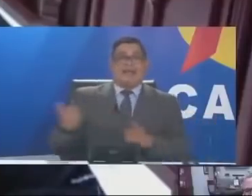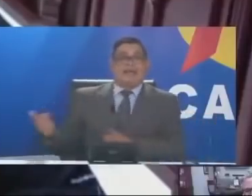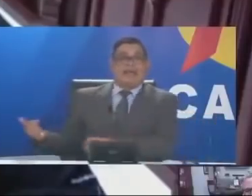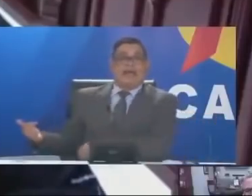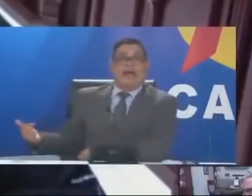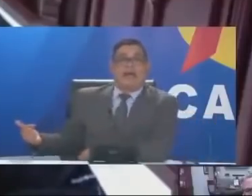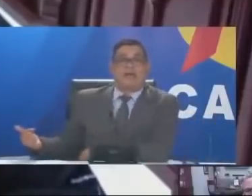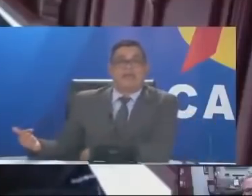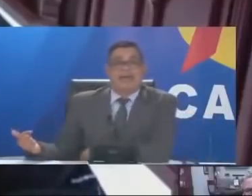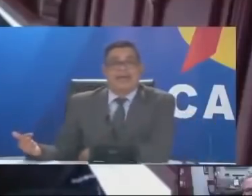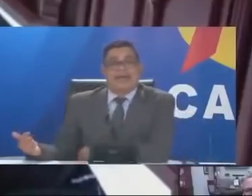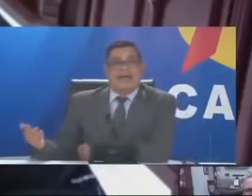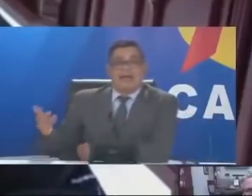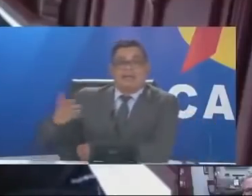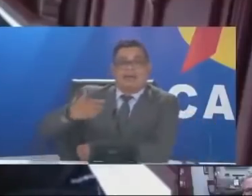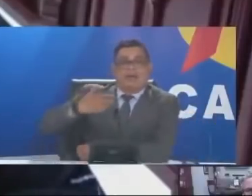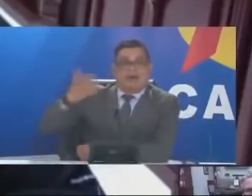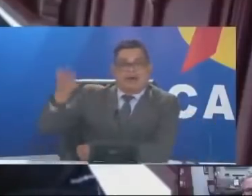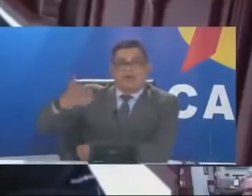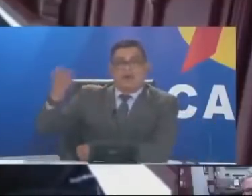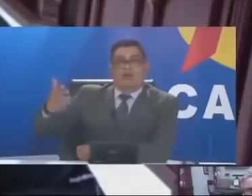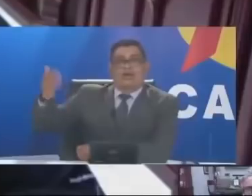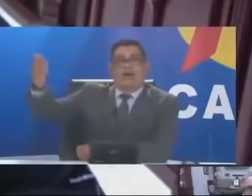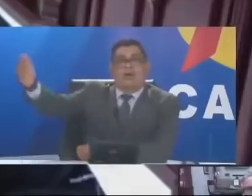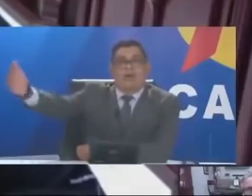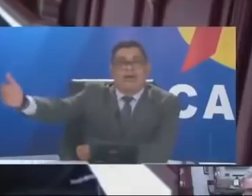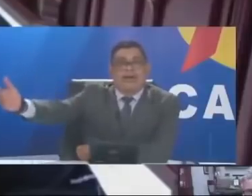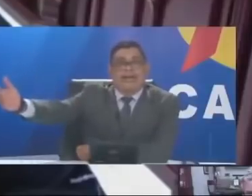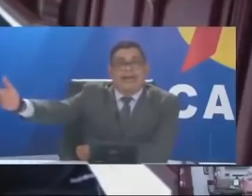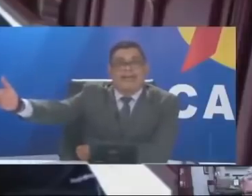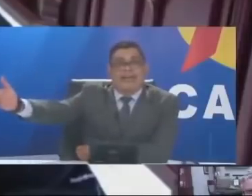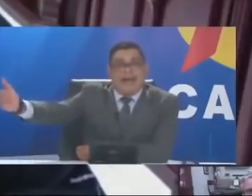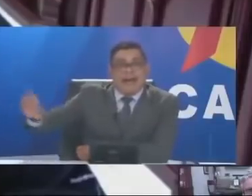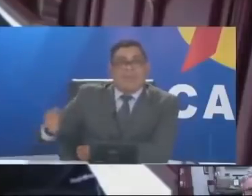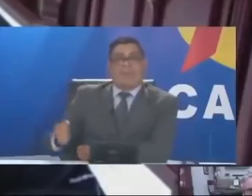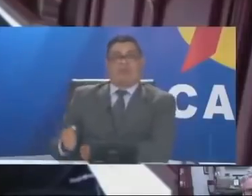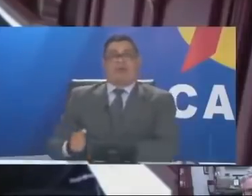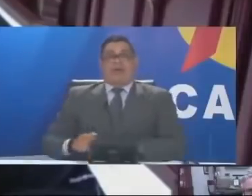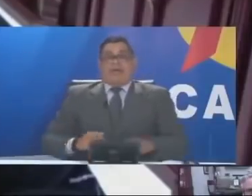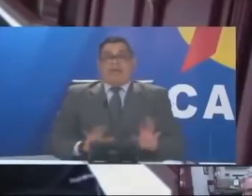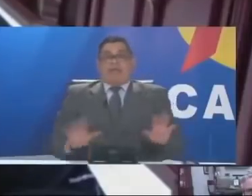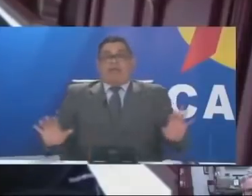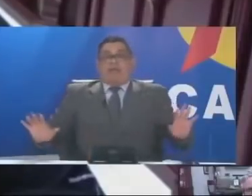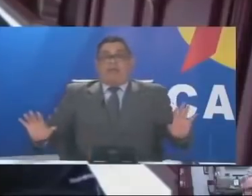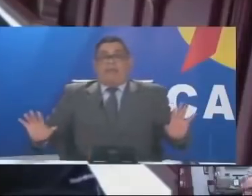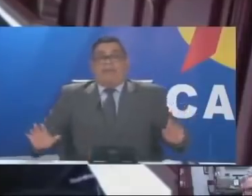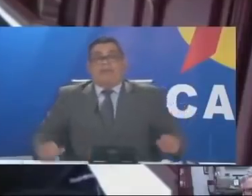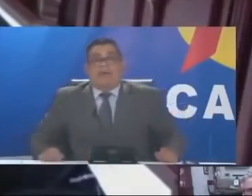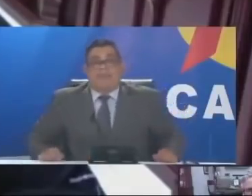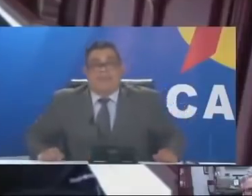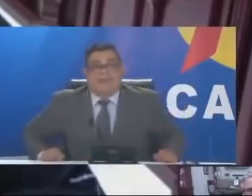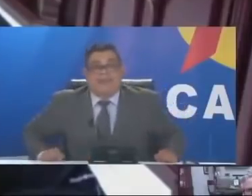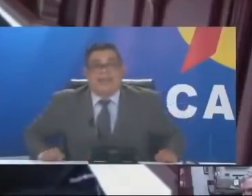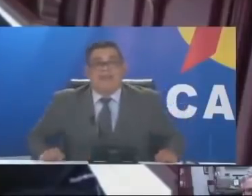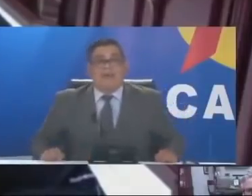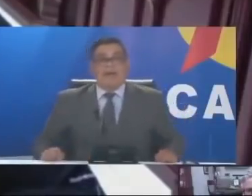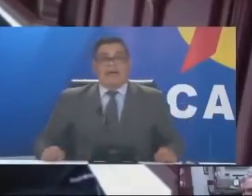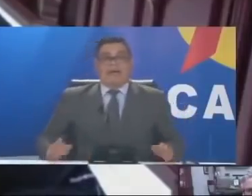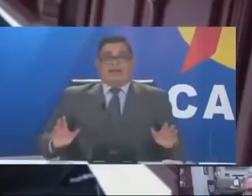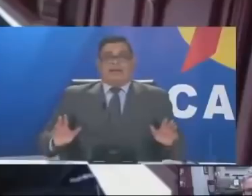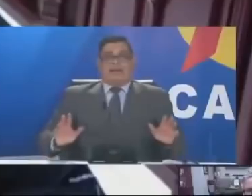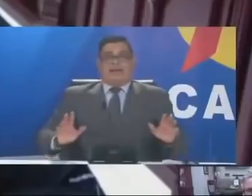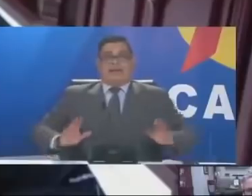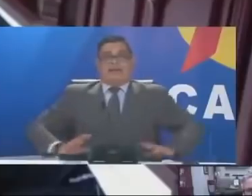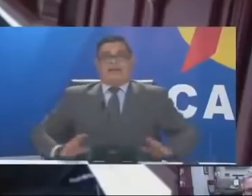casas en la comunidad de israel por el huracán yo está o el deslave en japã pastor y después vemos al presidente nadie